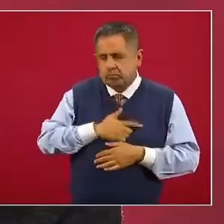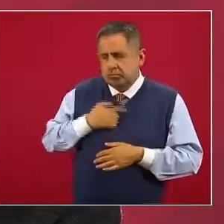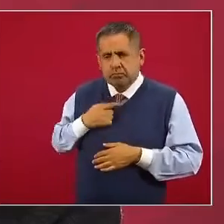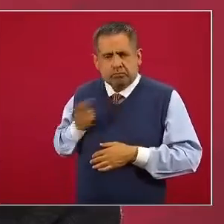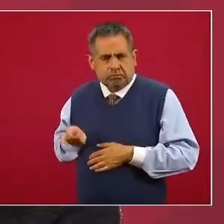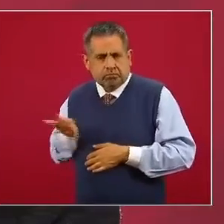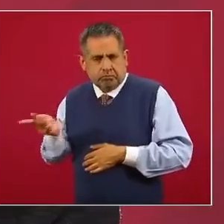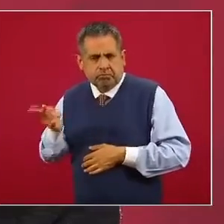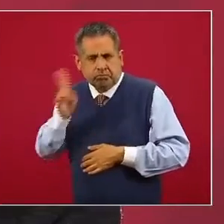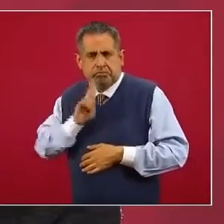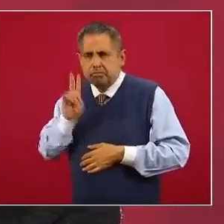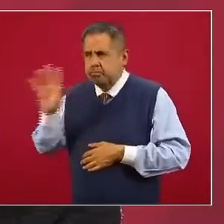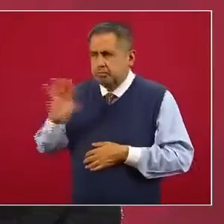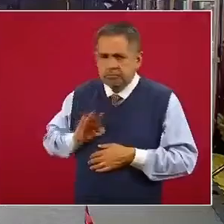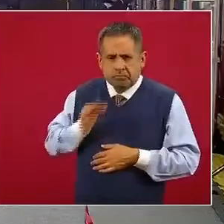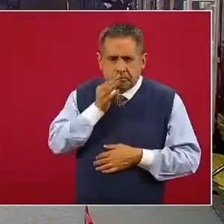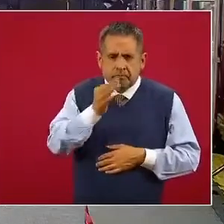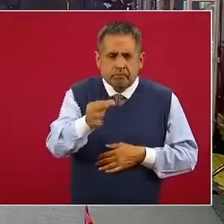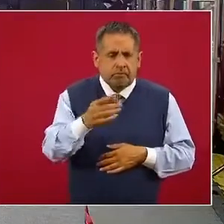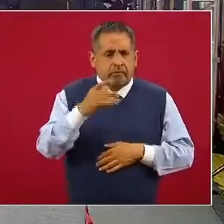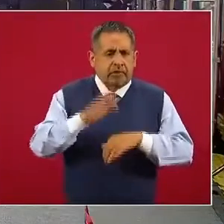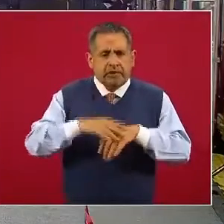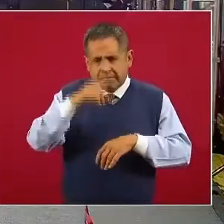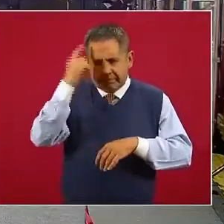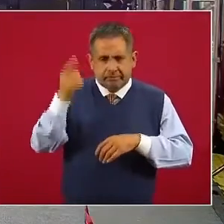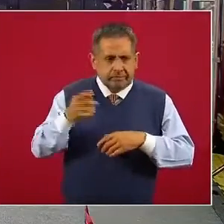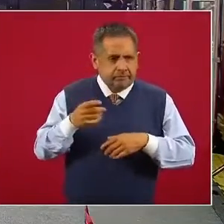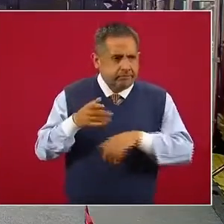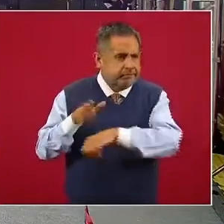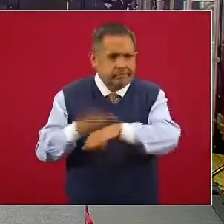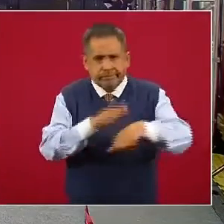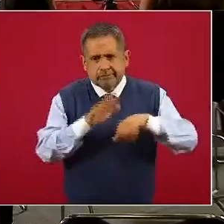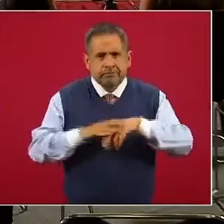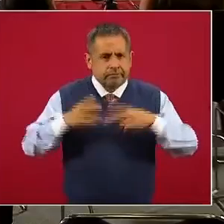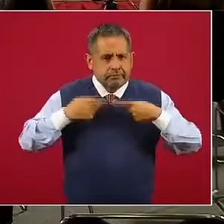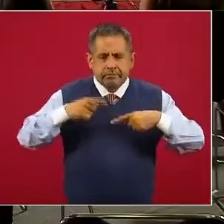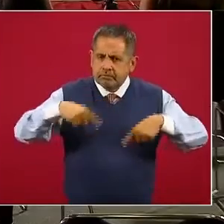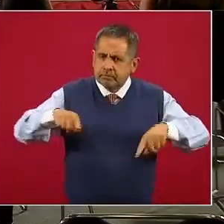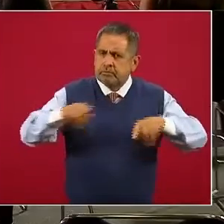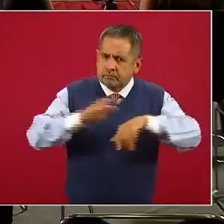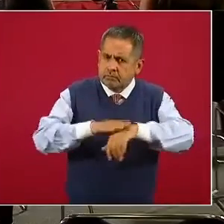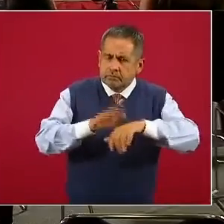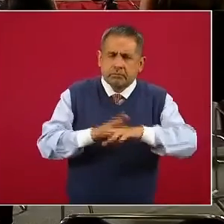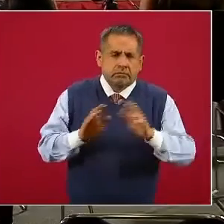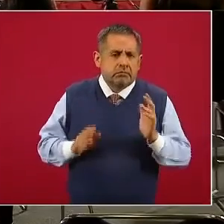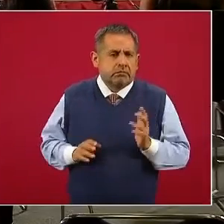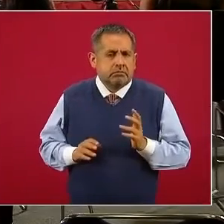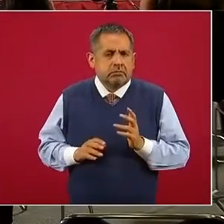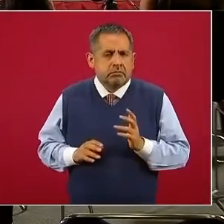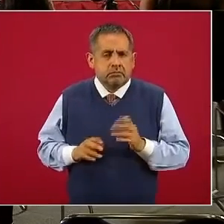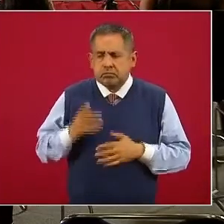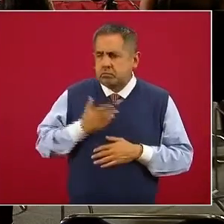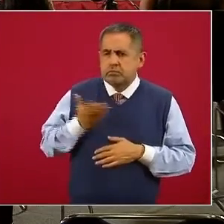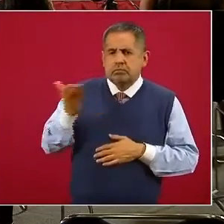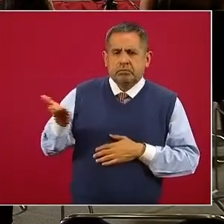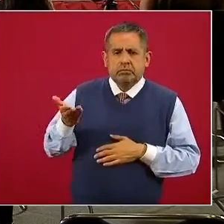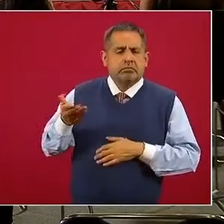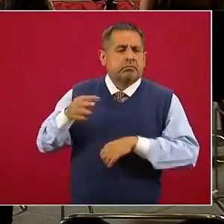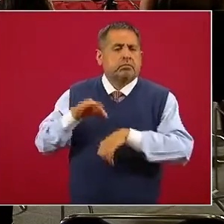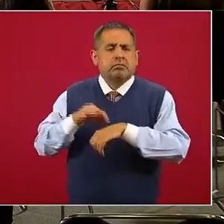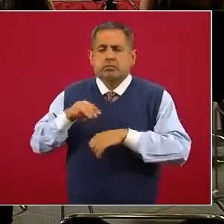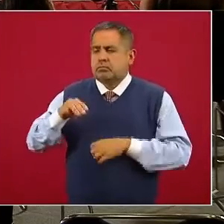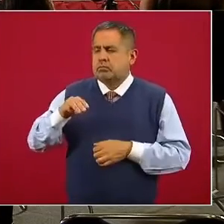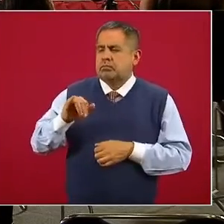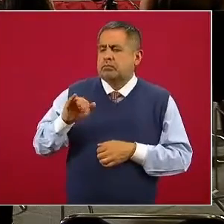averiguar y lo que podemos hacer para facilitar a la ciudadanía las cosas, y se lo pediremos a la doctora Miriam